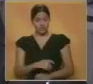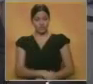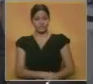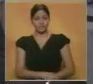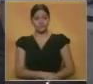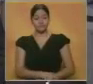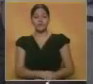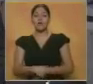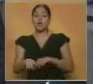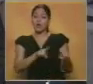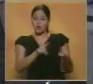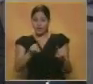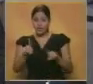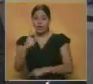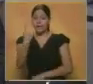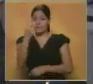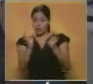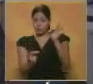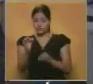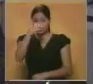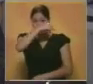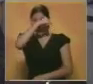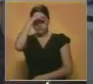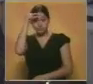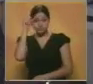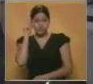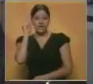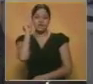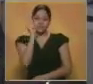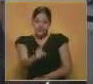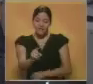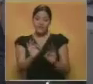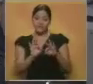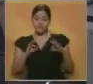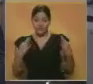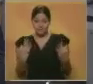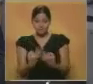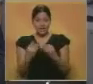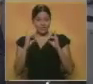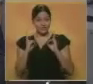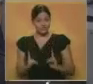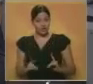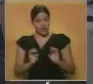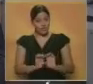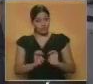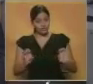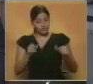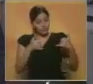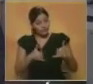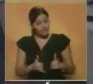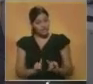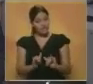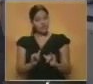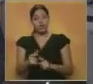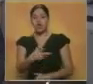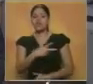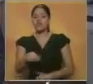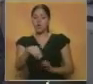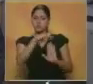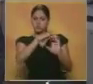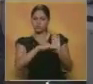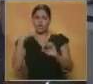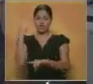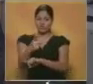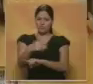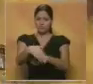El coordinador nacional de Primero Justicia, Julio Borges, señaló que debería ser la familia quien decida sobre la educación de sus hijos y no un régimen impuesto